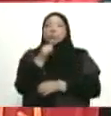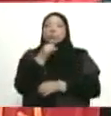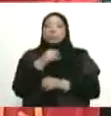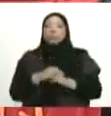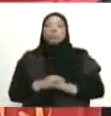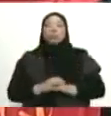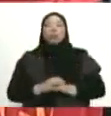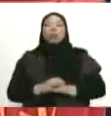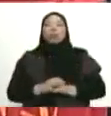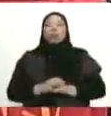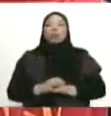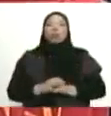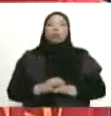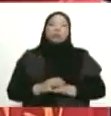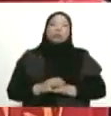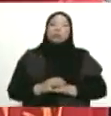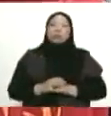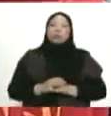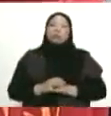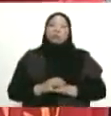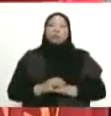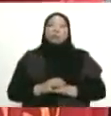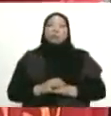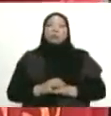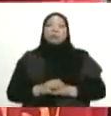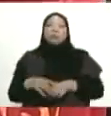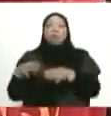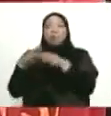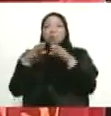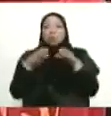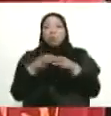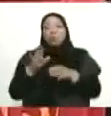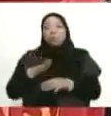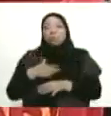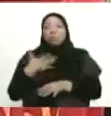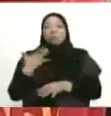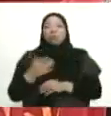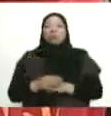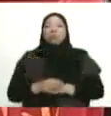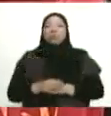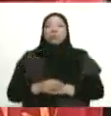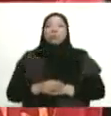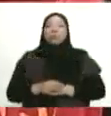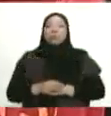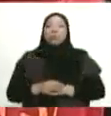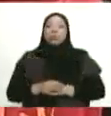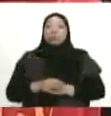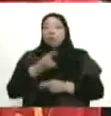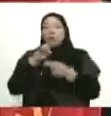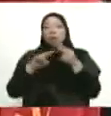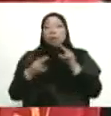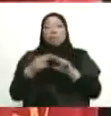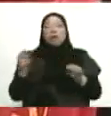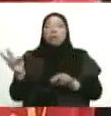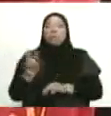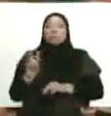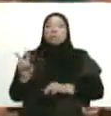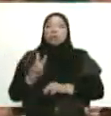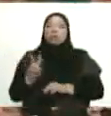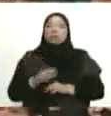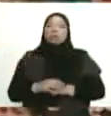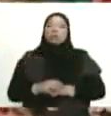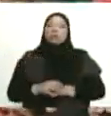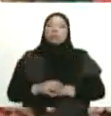que impedir que cualquier grupo pueda perturbar esa paz que tenemos los venezolanos y las